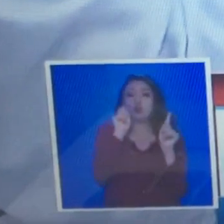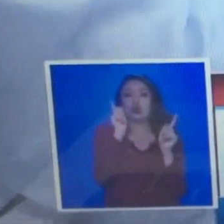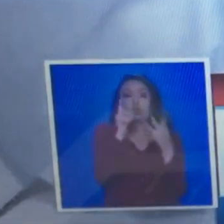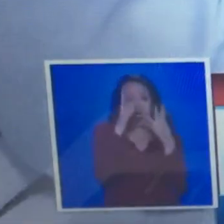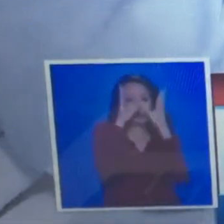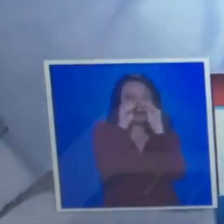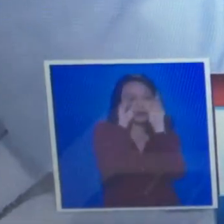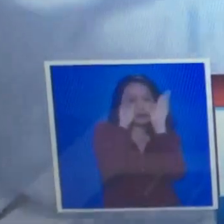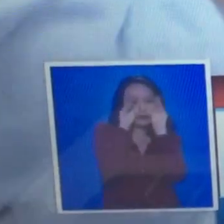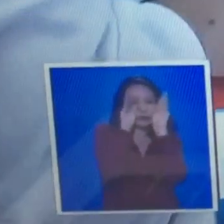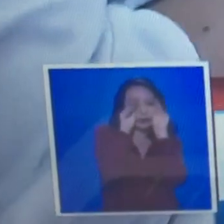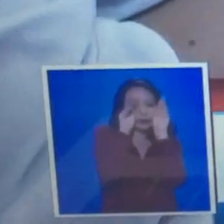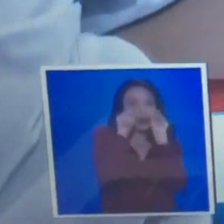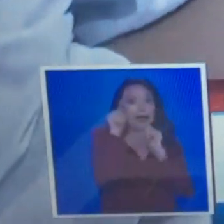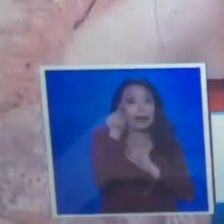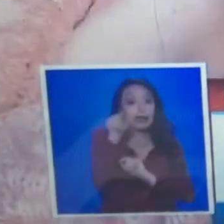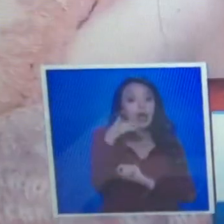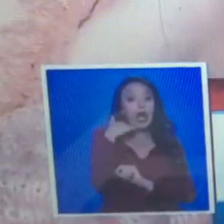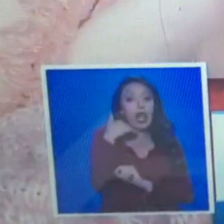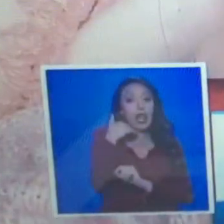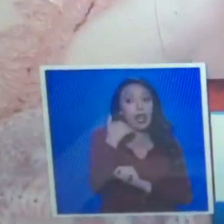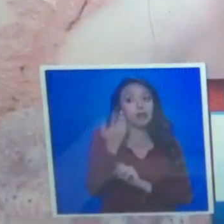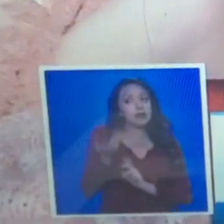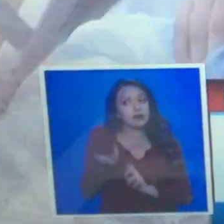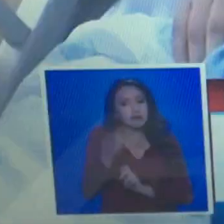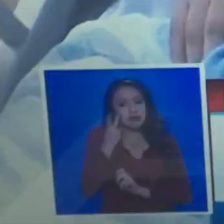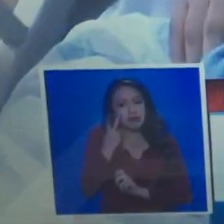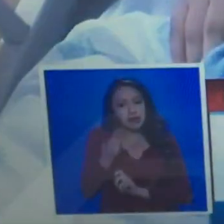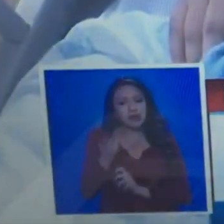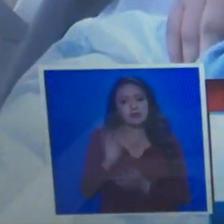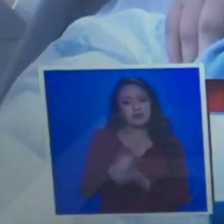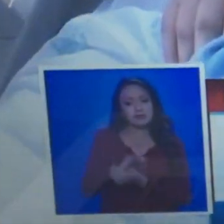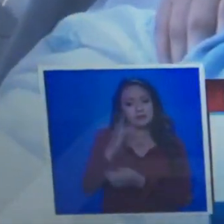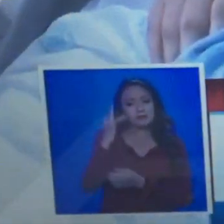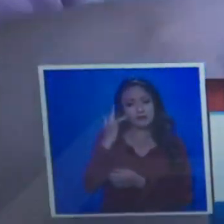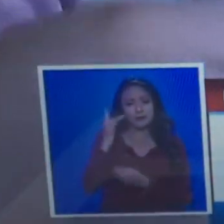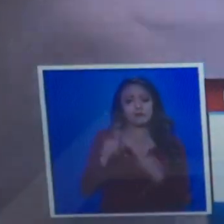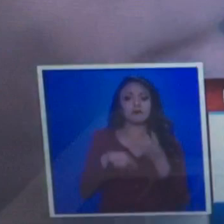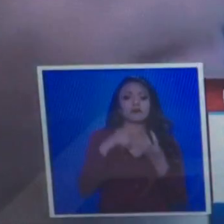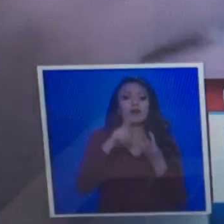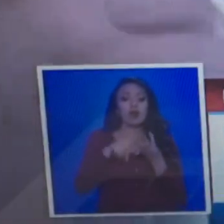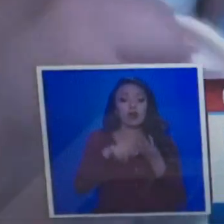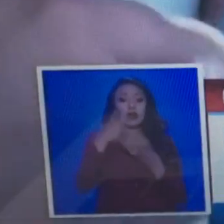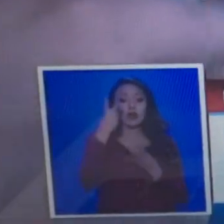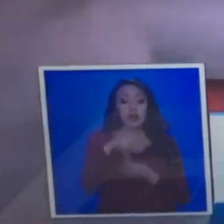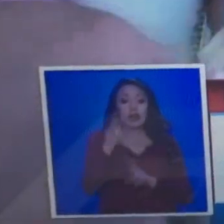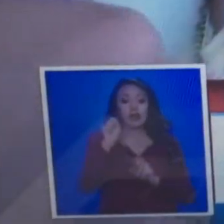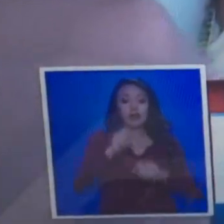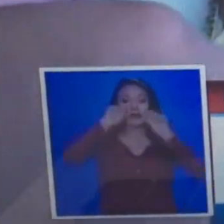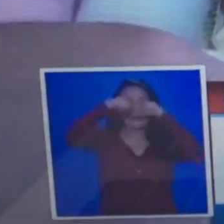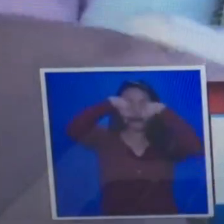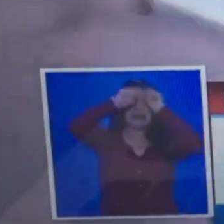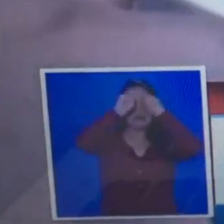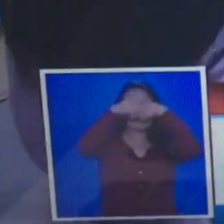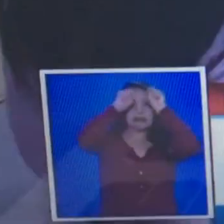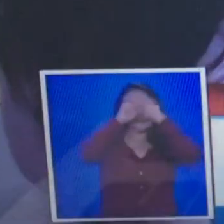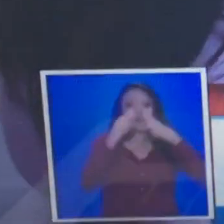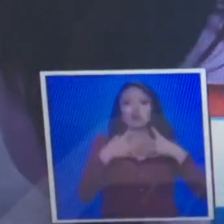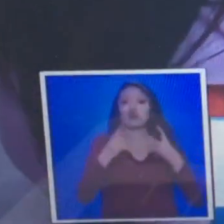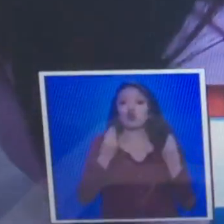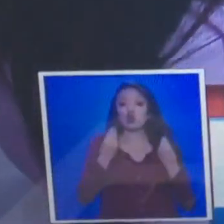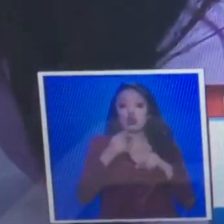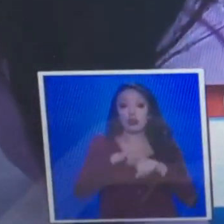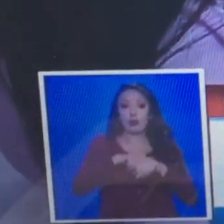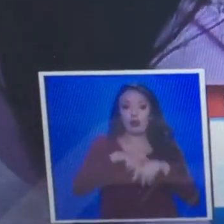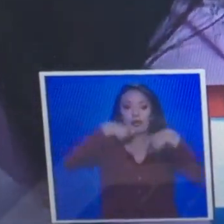ojos, es un síntoma que también debemos considerarlo. Otro también que tenga tendencia a frotarse los ojos, también es un